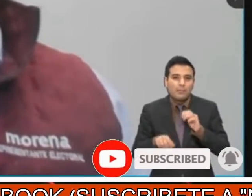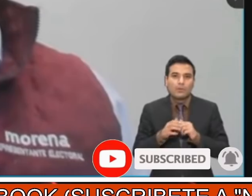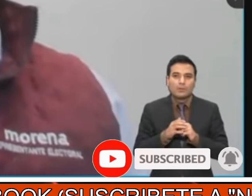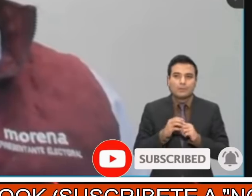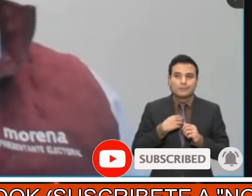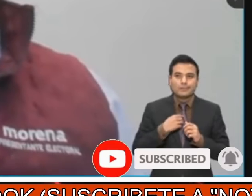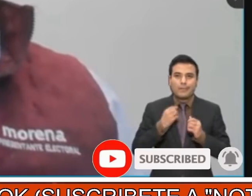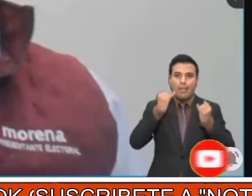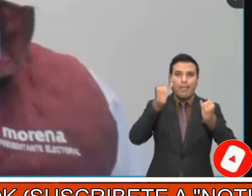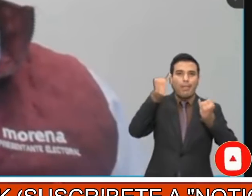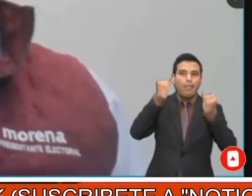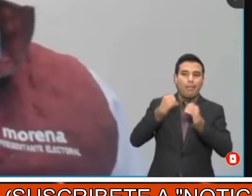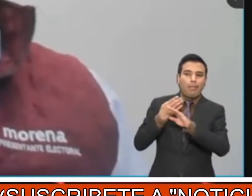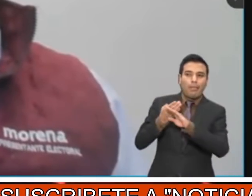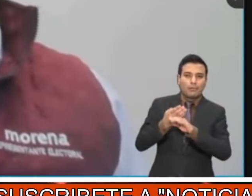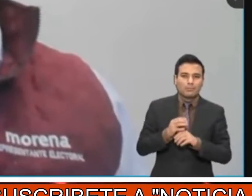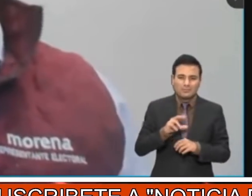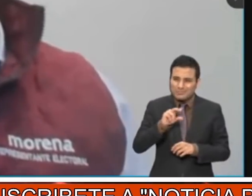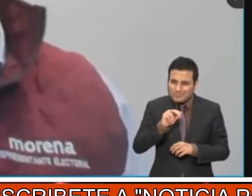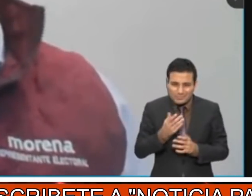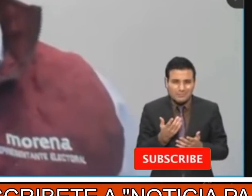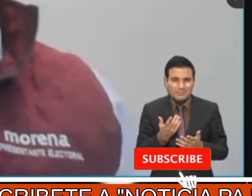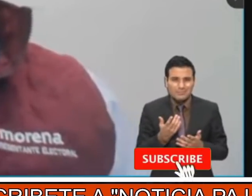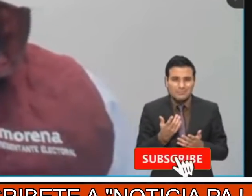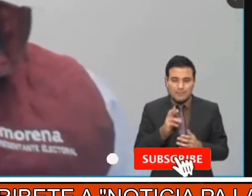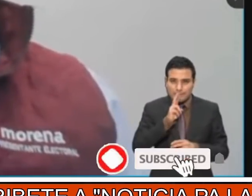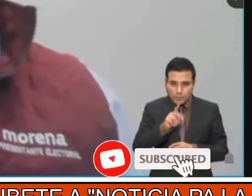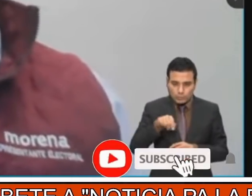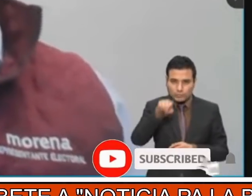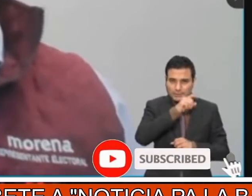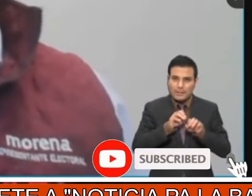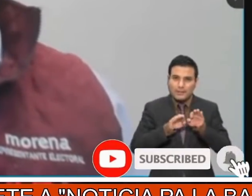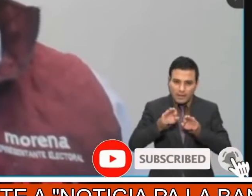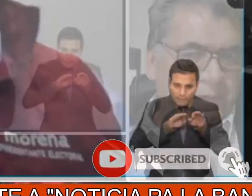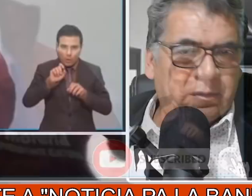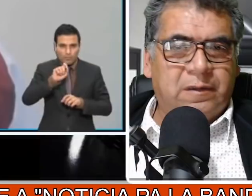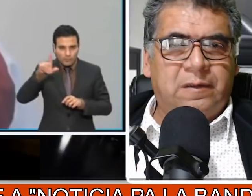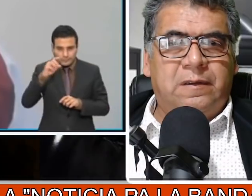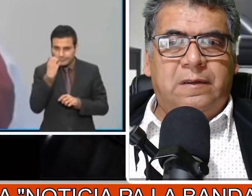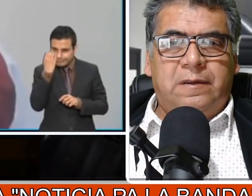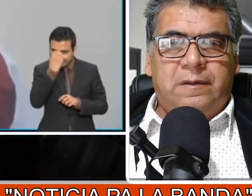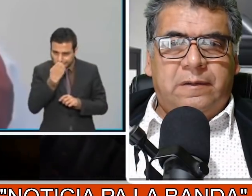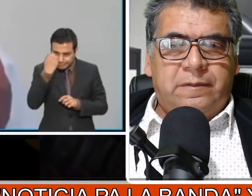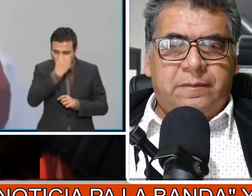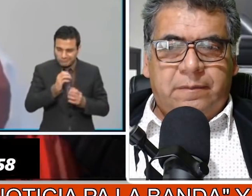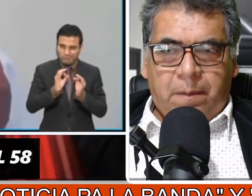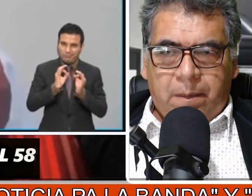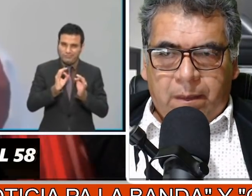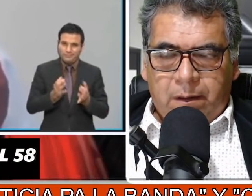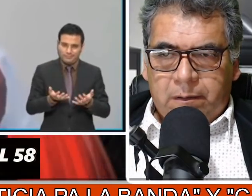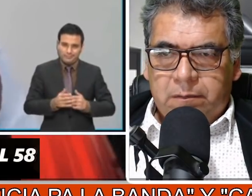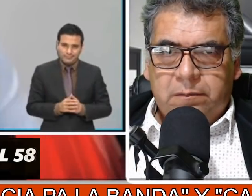podremos analizar con frialdad, con profesionalismo, la situación en la que nos